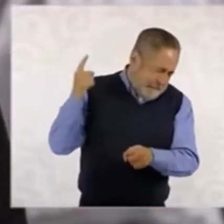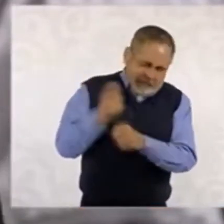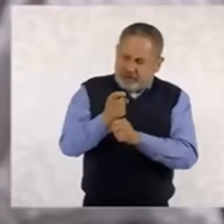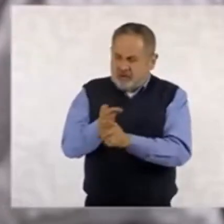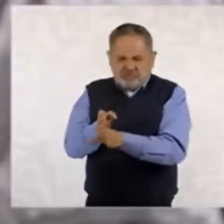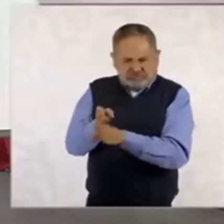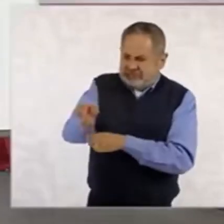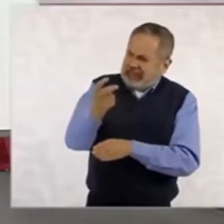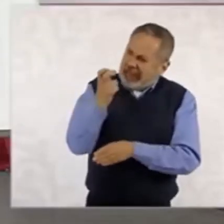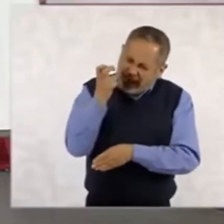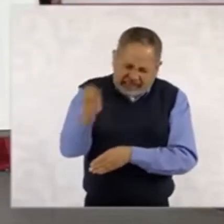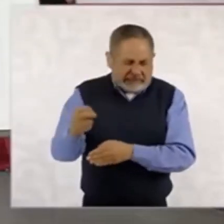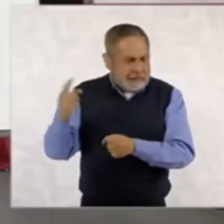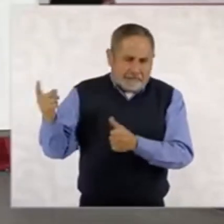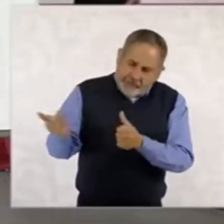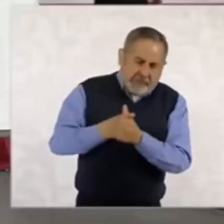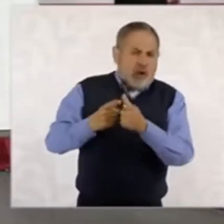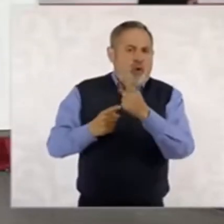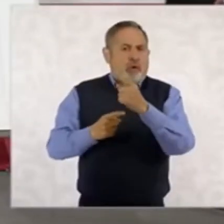Muchas gracias.